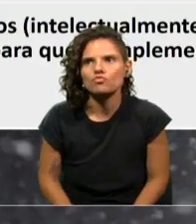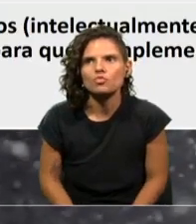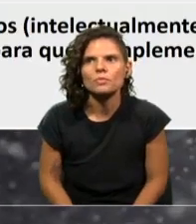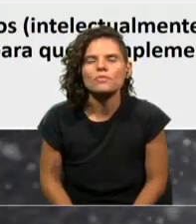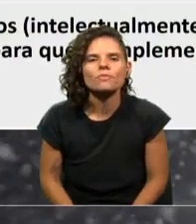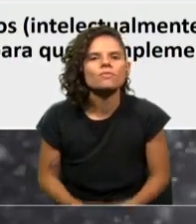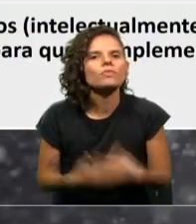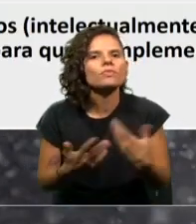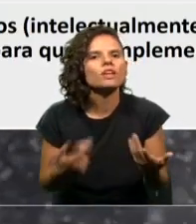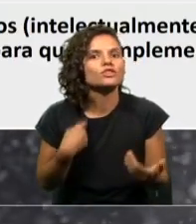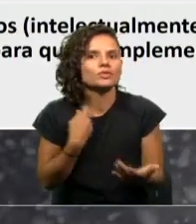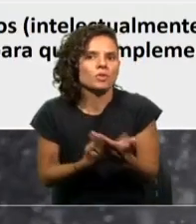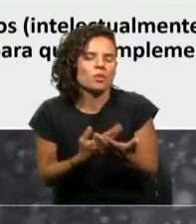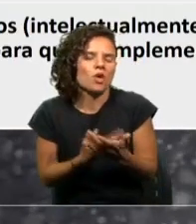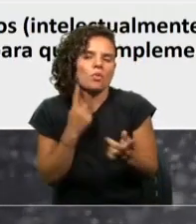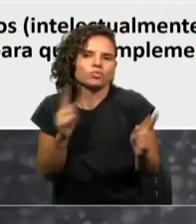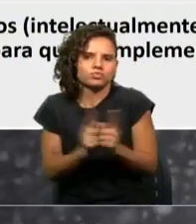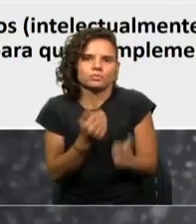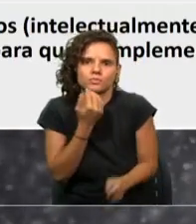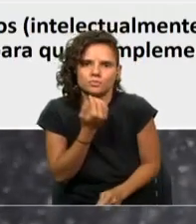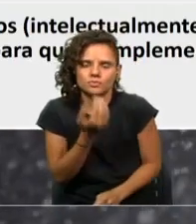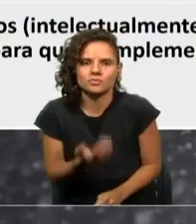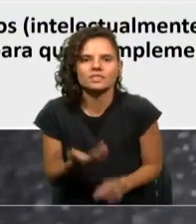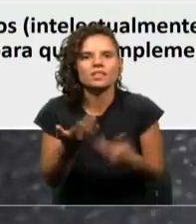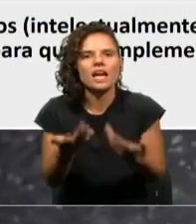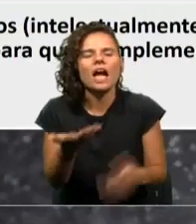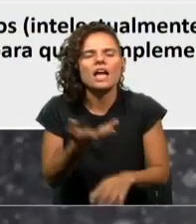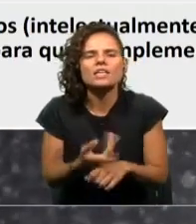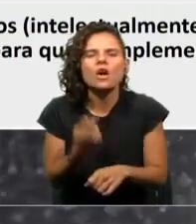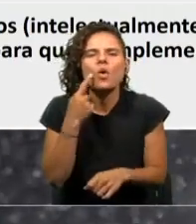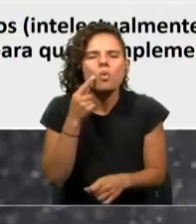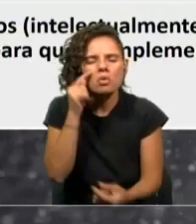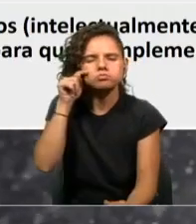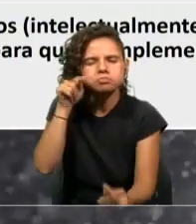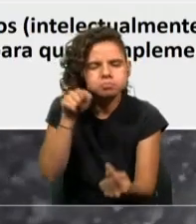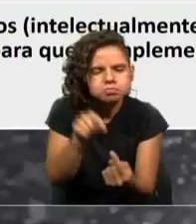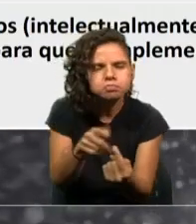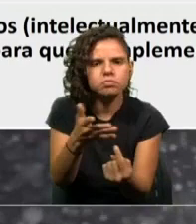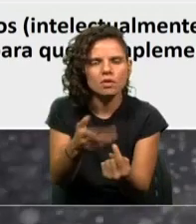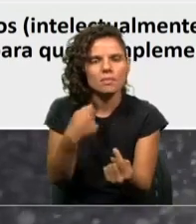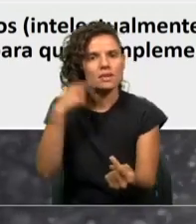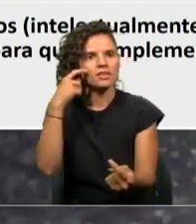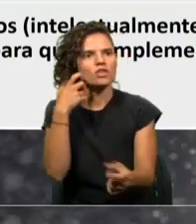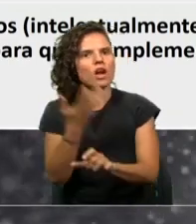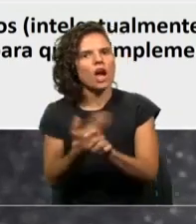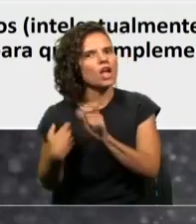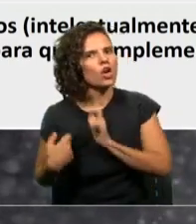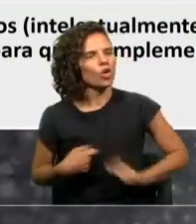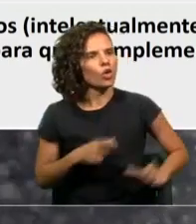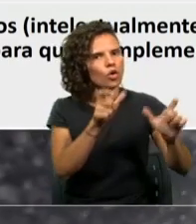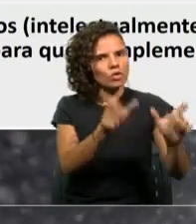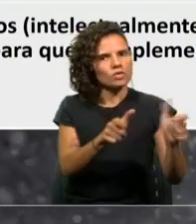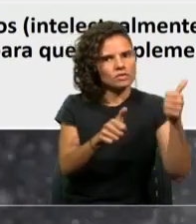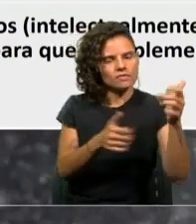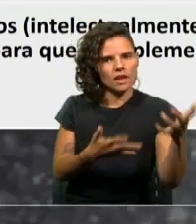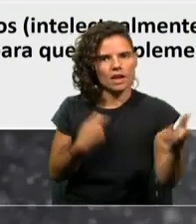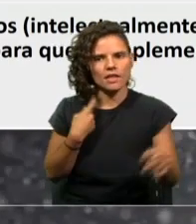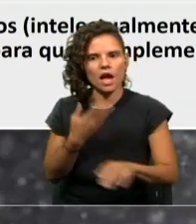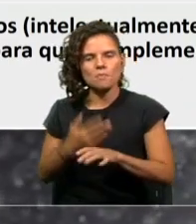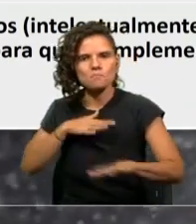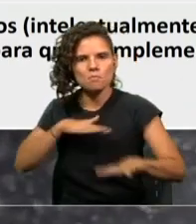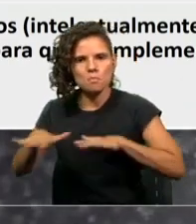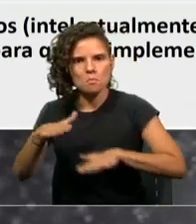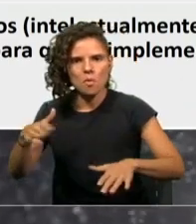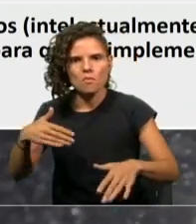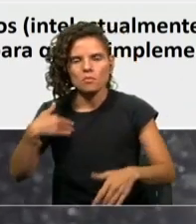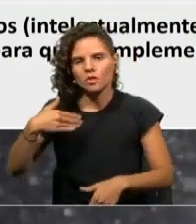que propongo es que, muy resumido, una forma viable, ¿ya?, manteniendo la gobernabilidad, de que un movimiento popular converja